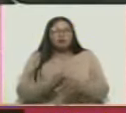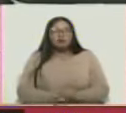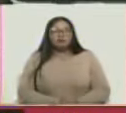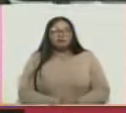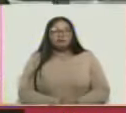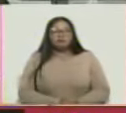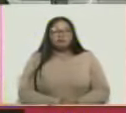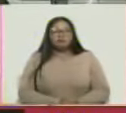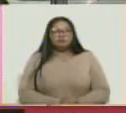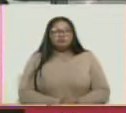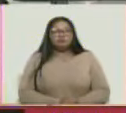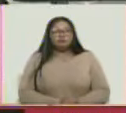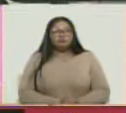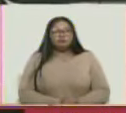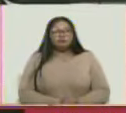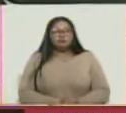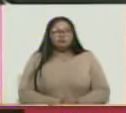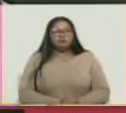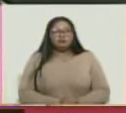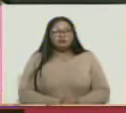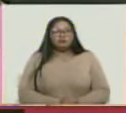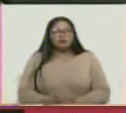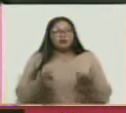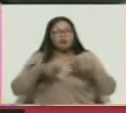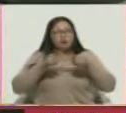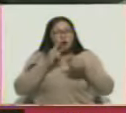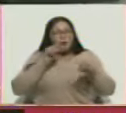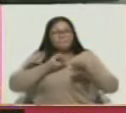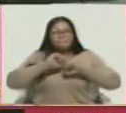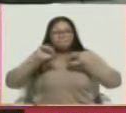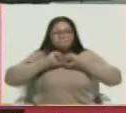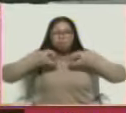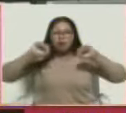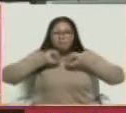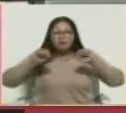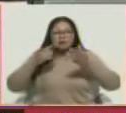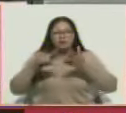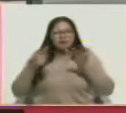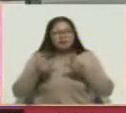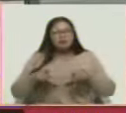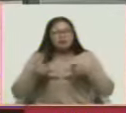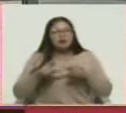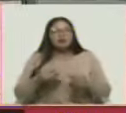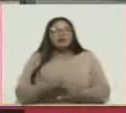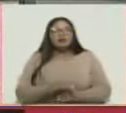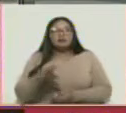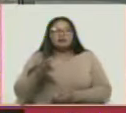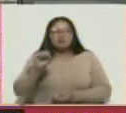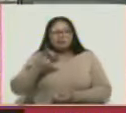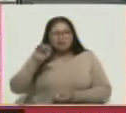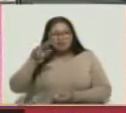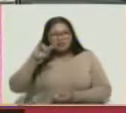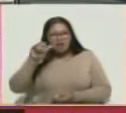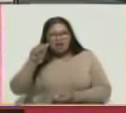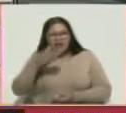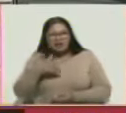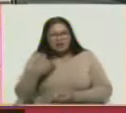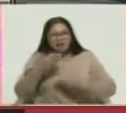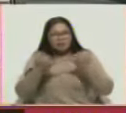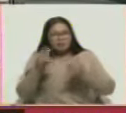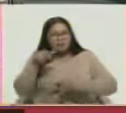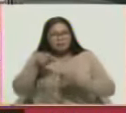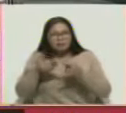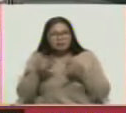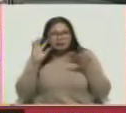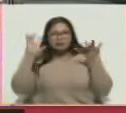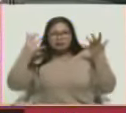Israel ha bombardeado el sur de Líbano, ha bombardeado en varias ocasiones Siria también. ¿Qué pretende Israel? Que llevarnos al borde